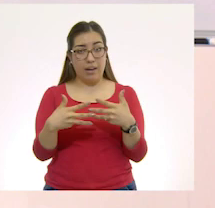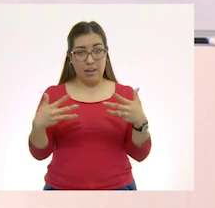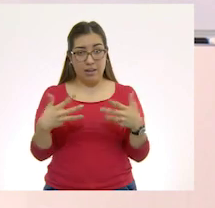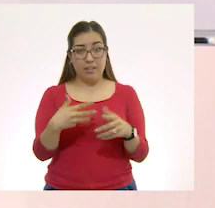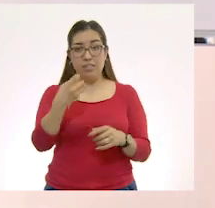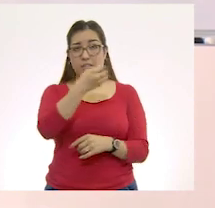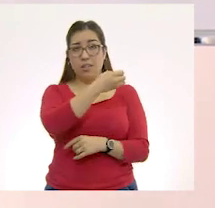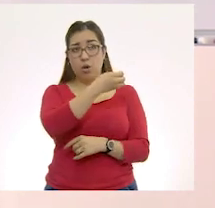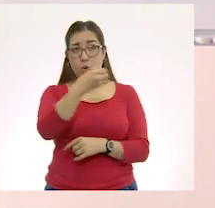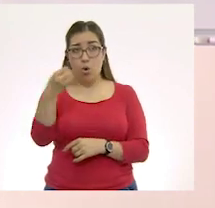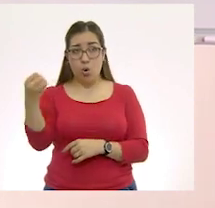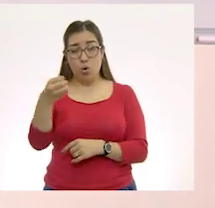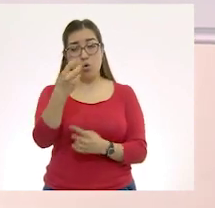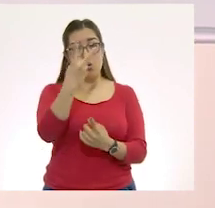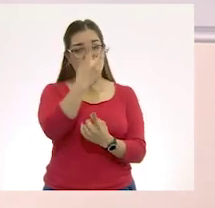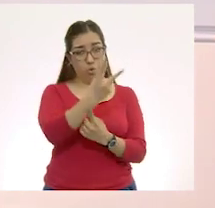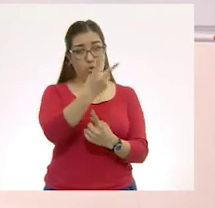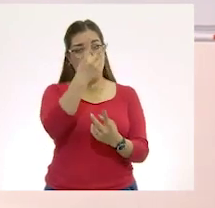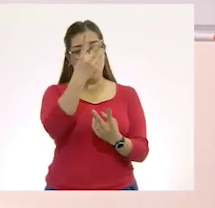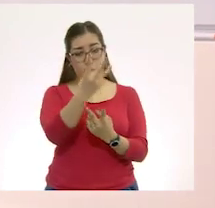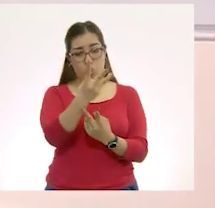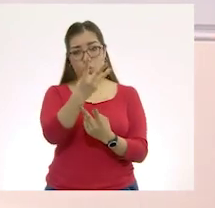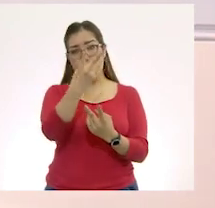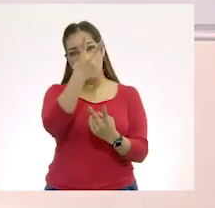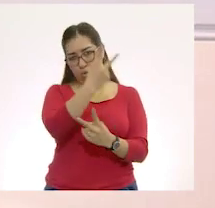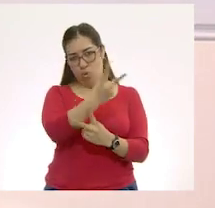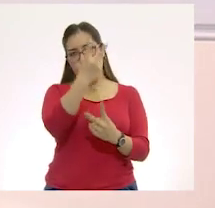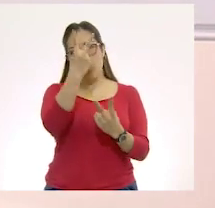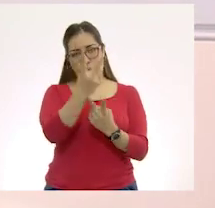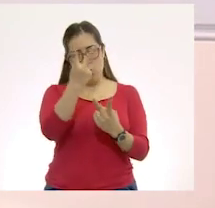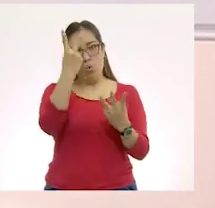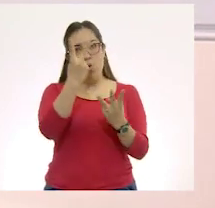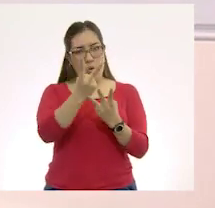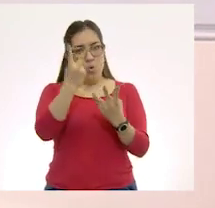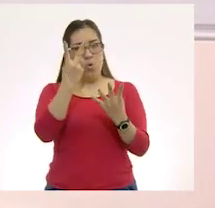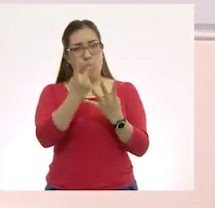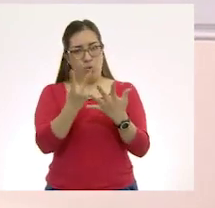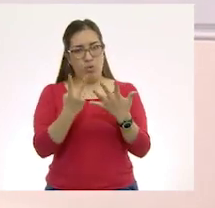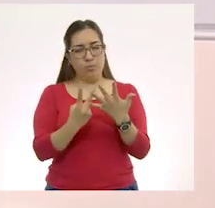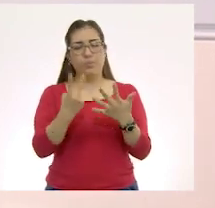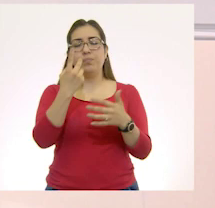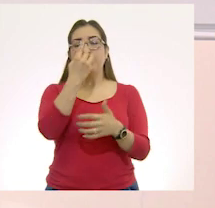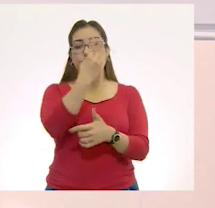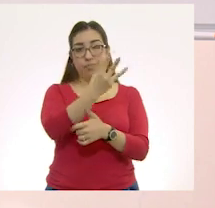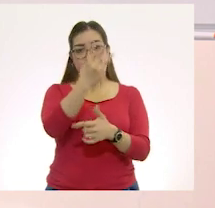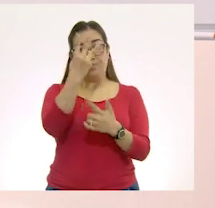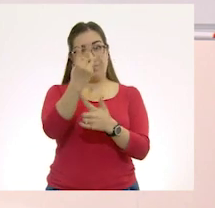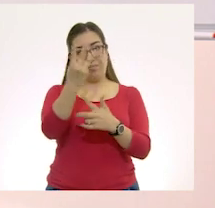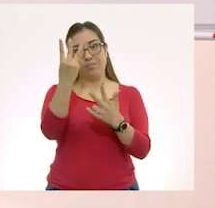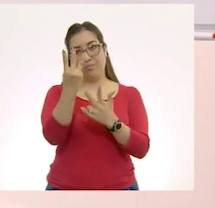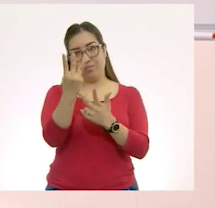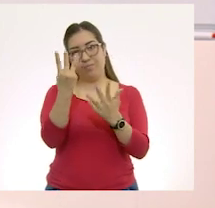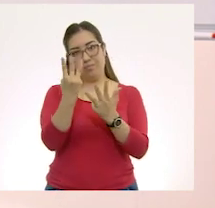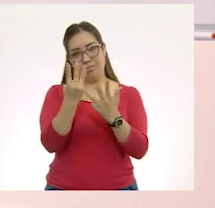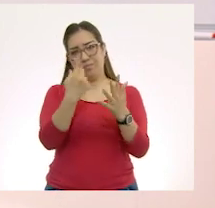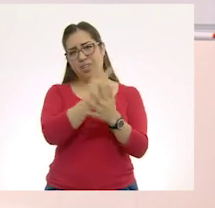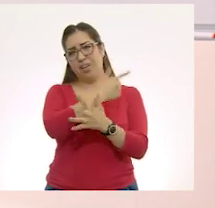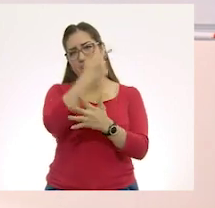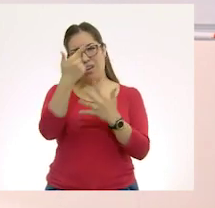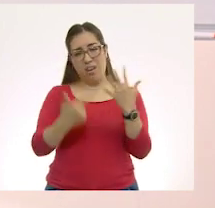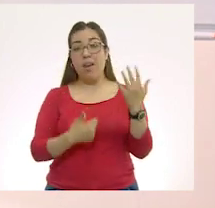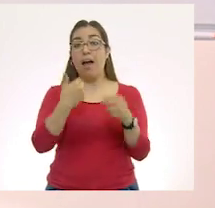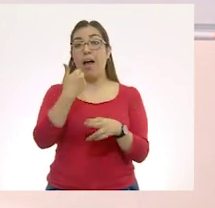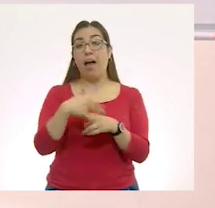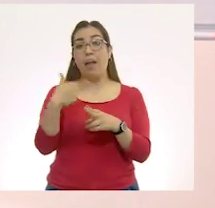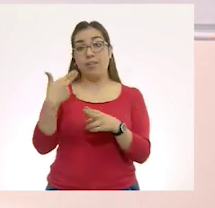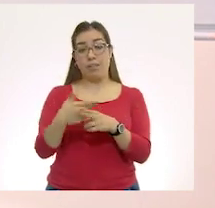de dos en dos de tres en tres de cuatro en cuatro hasta llegar de nueve en 9 recuerden que una